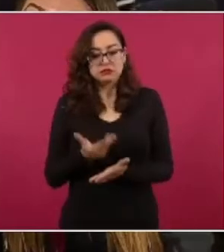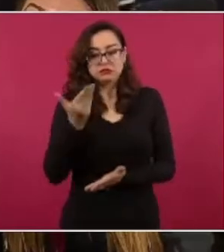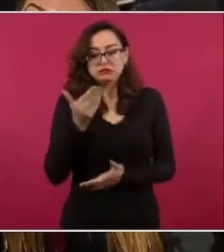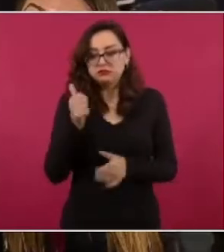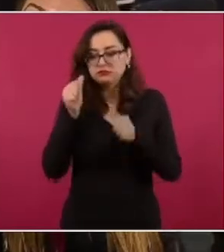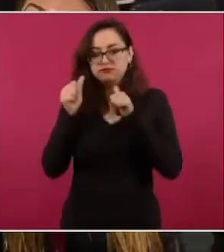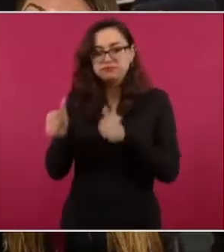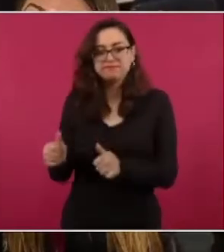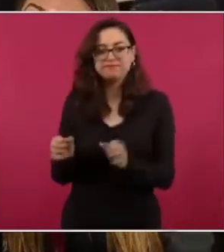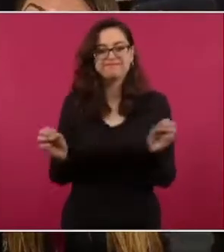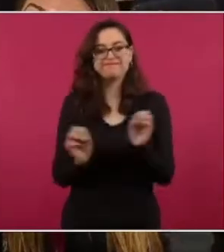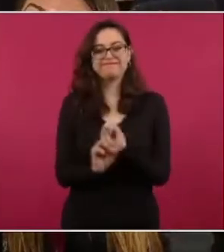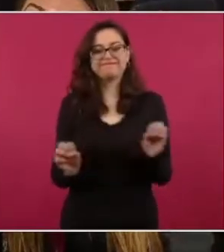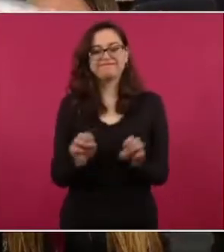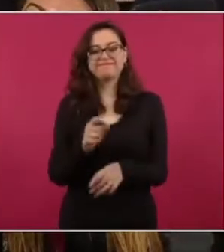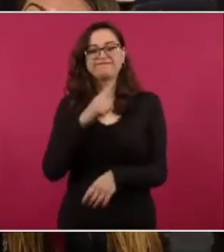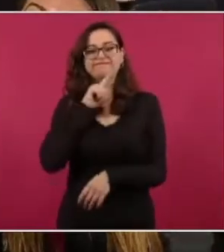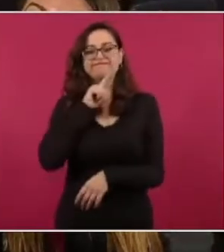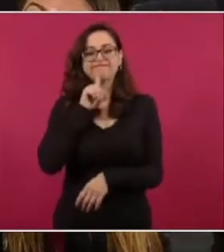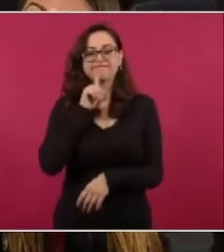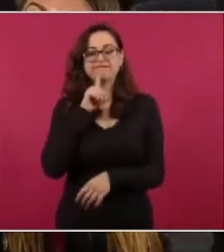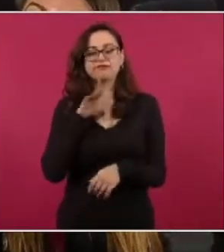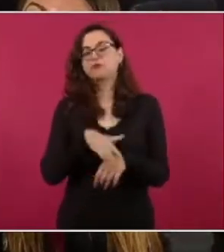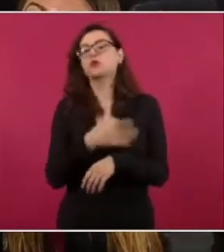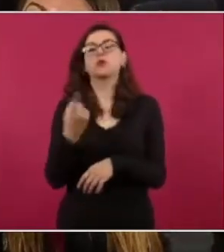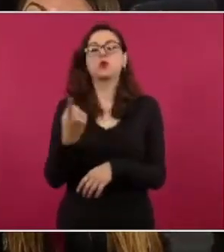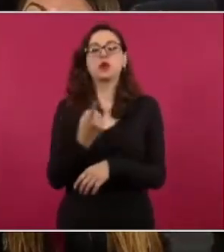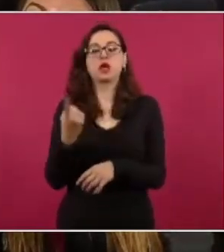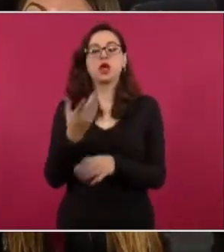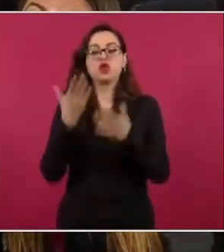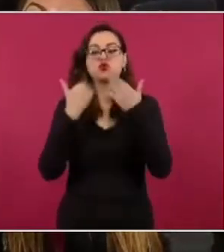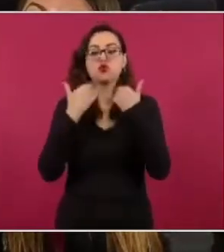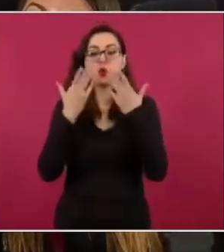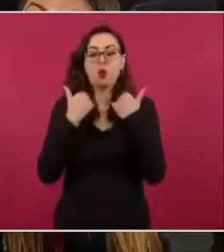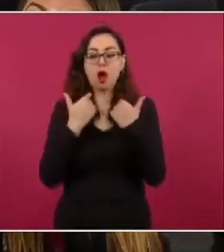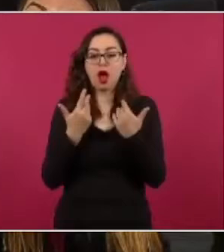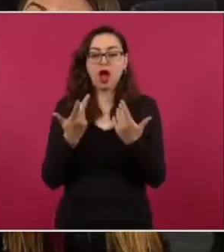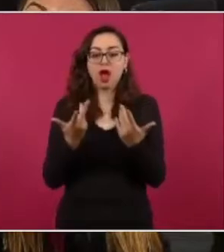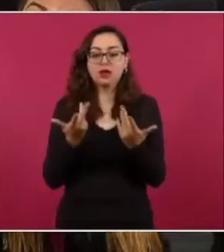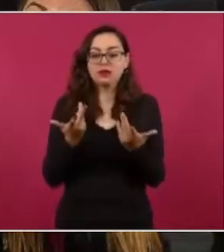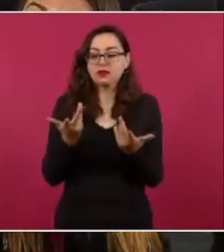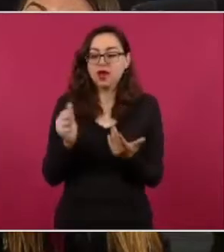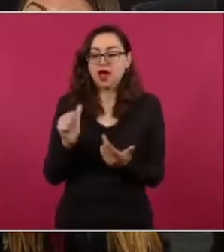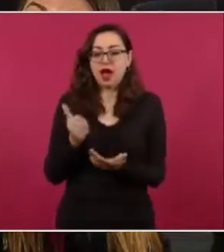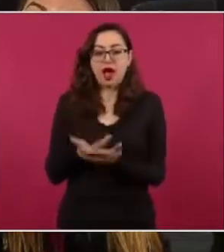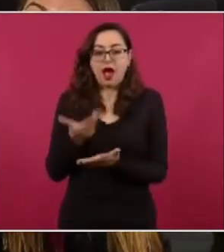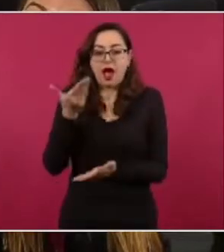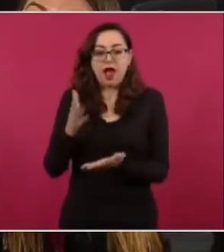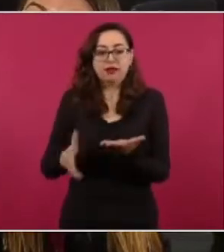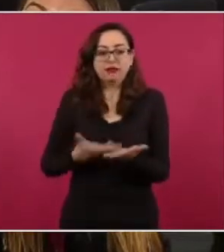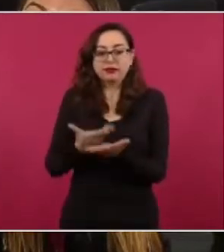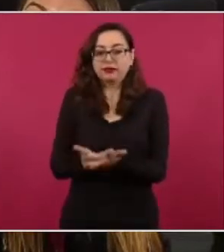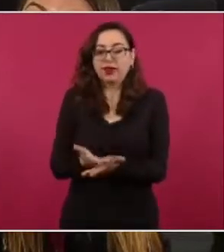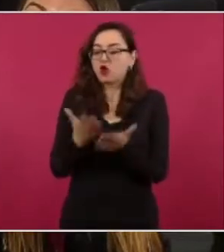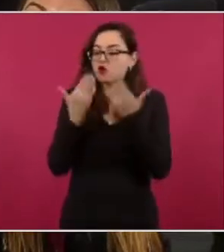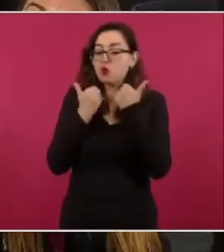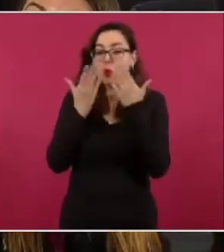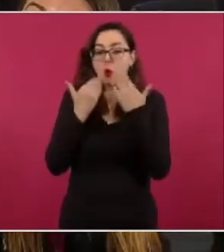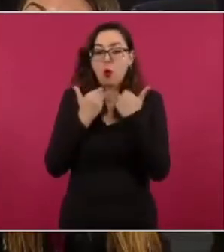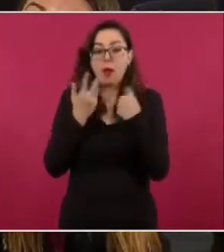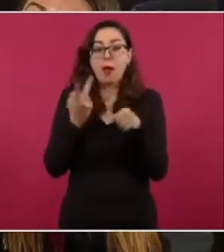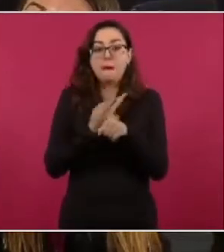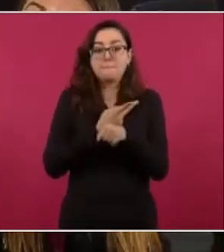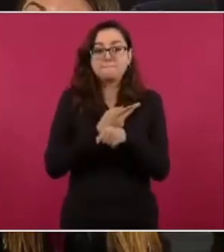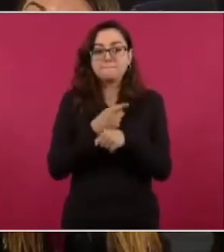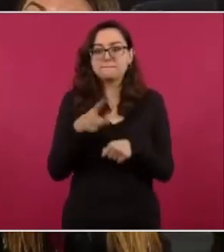IMSS, pero decían que tenían que ir con la empresa a pedirles que les diera la alta. Es como muchas de ellas, cayendo enfermas, se